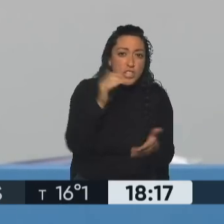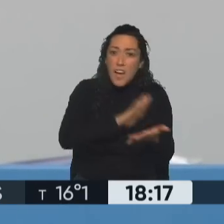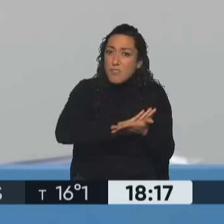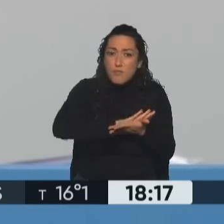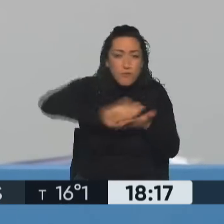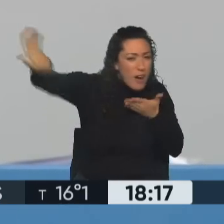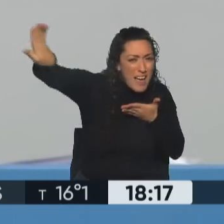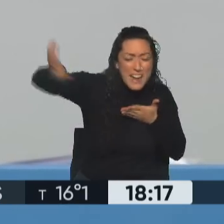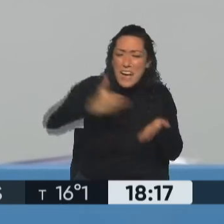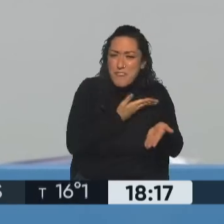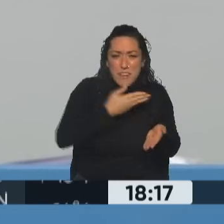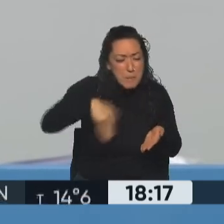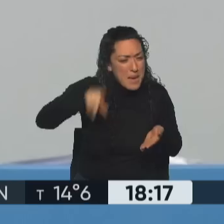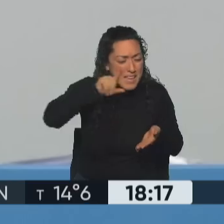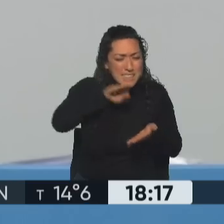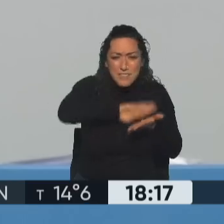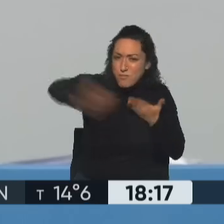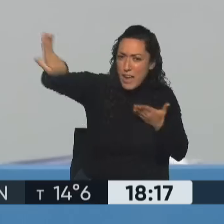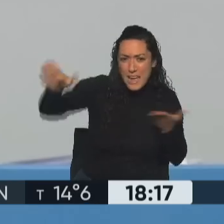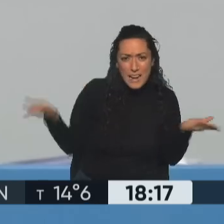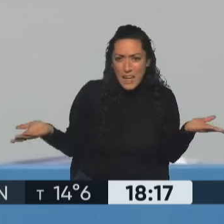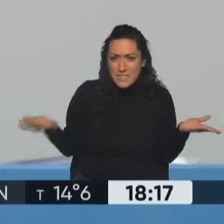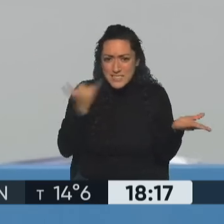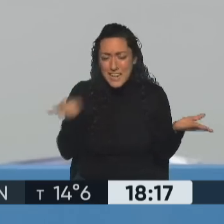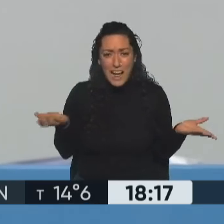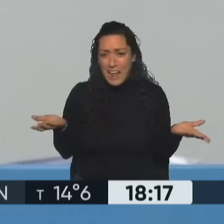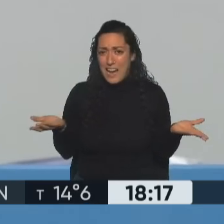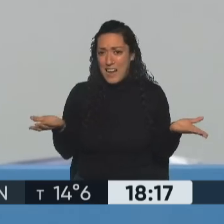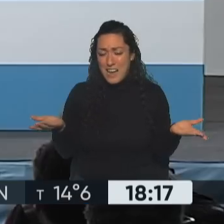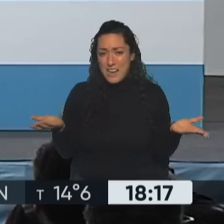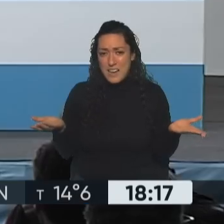país. Lo había sacado del país.